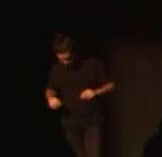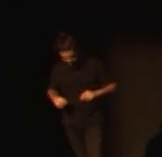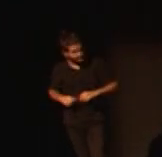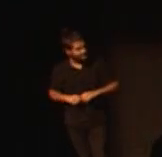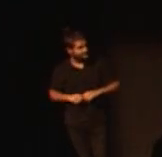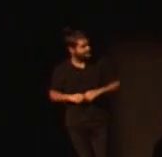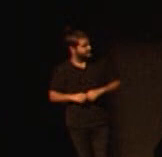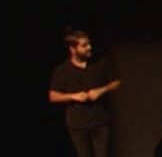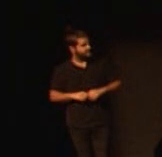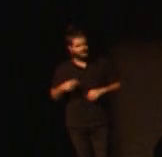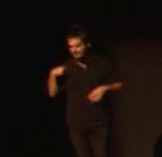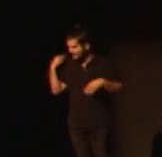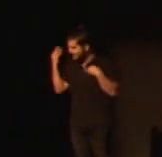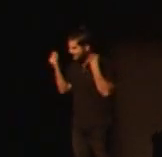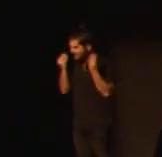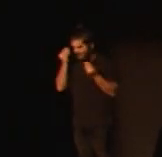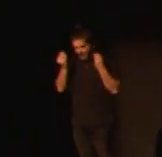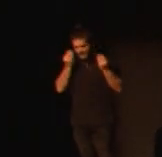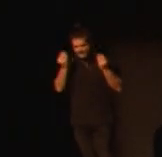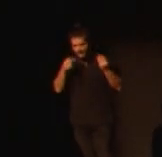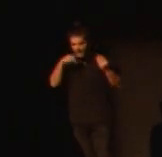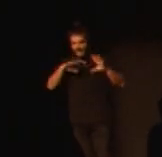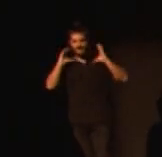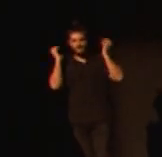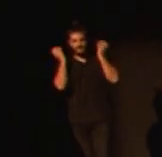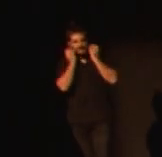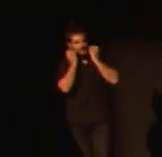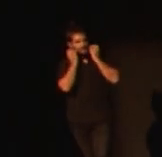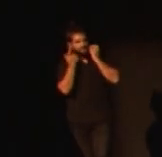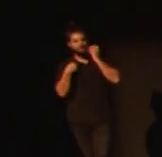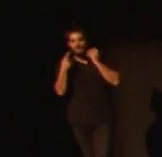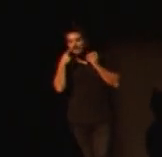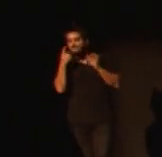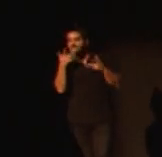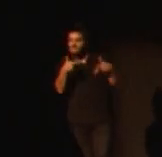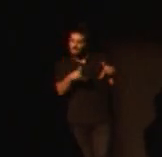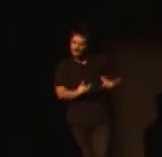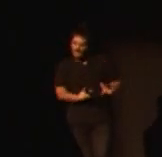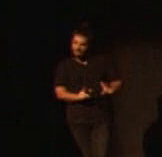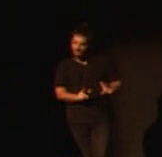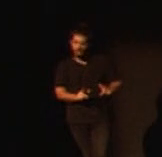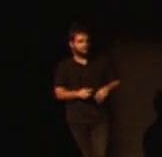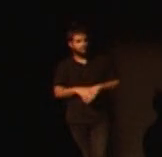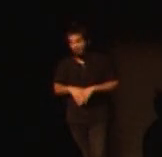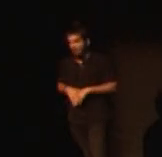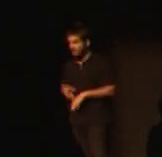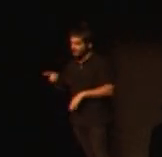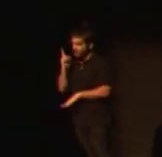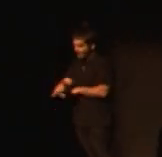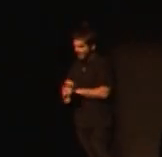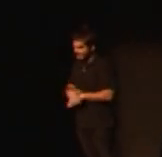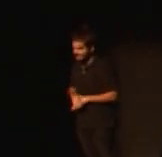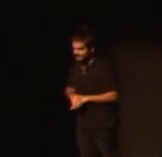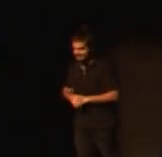José Luis, estaba yo pensando que, oye, estamos aquí muy bien en la estación. ¿Qué te parece si nos sentamos un ratito en un banco y charlamos? Tú mandas. Pues venga, vamos por